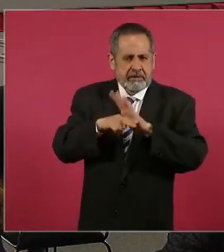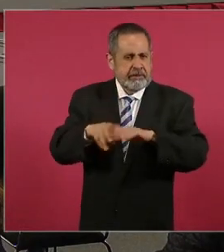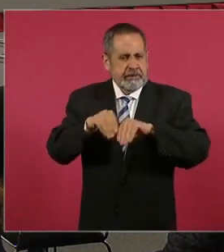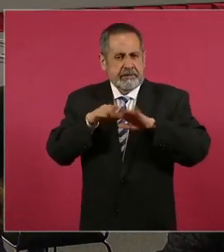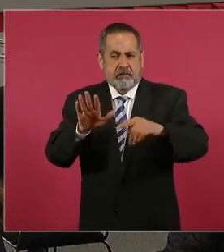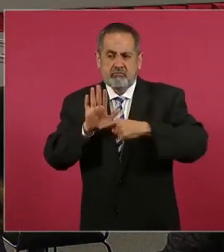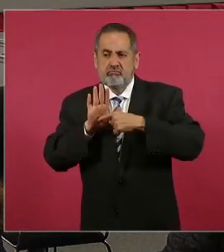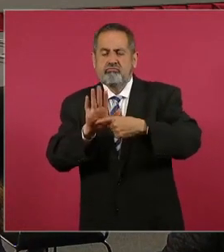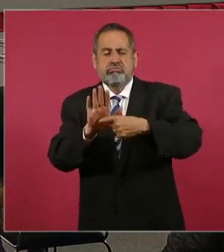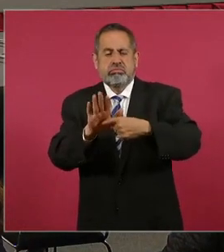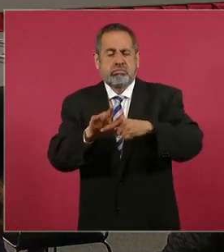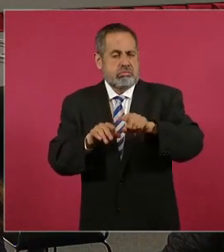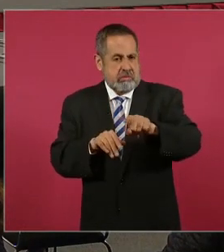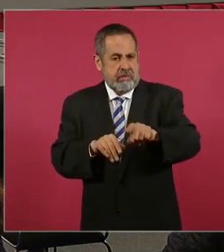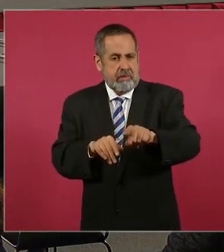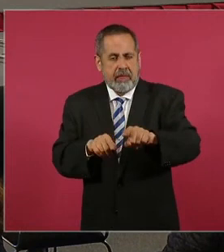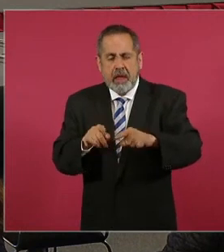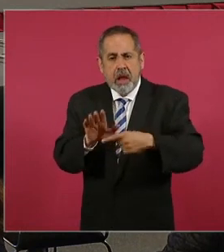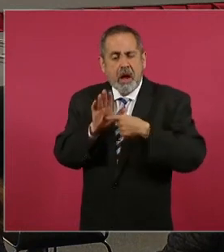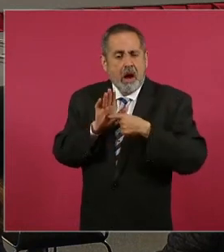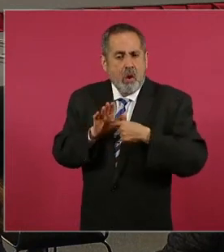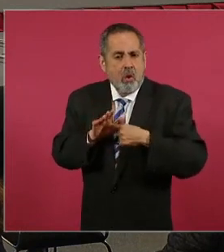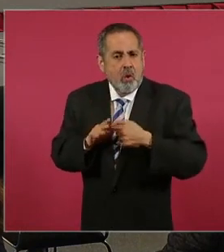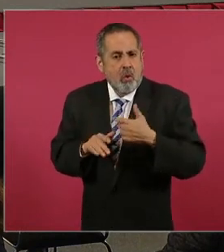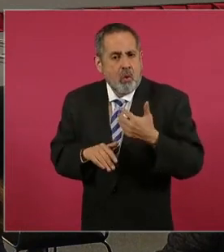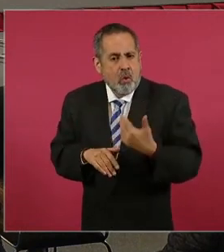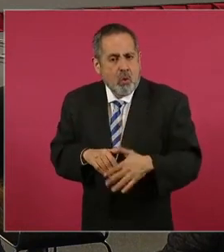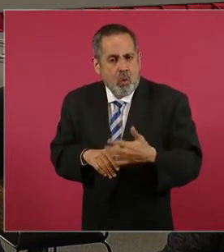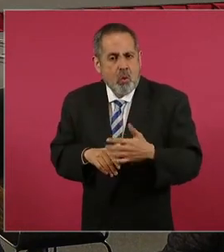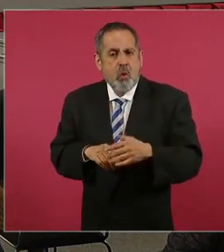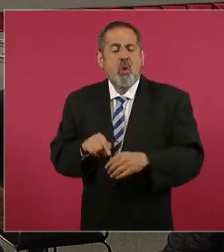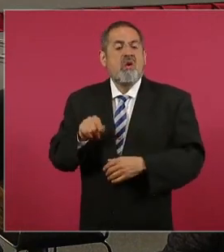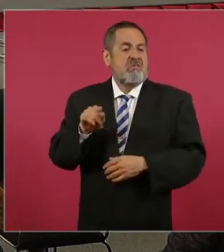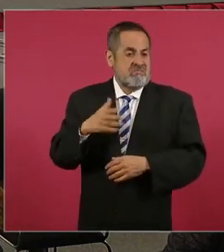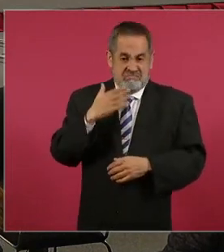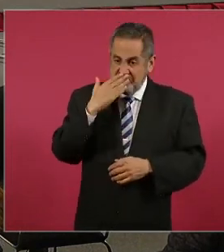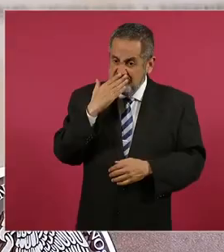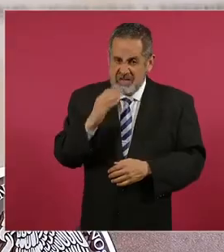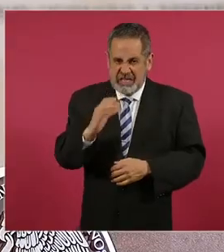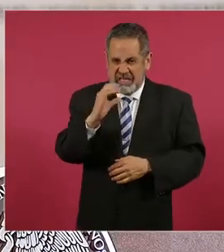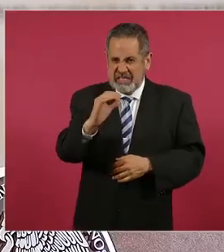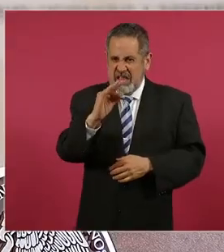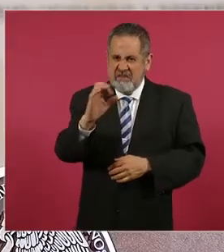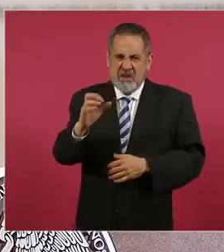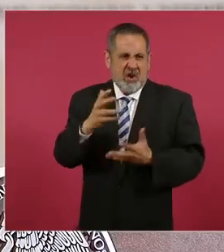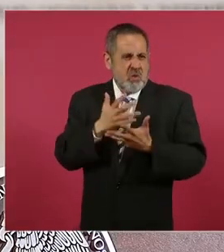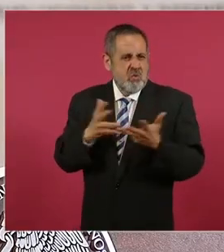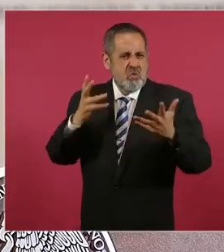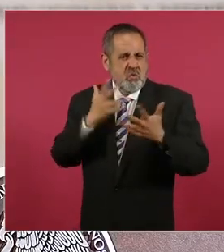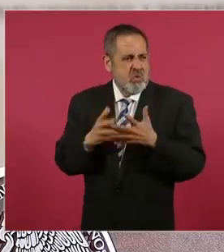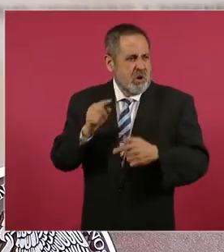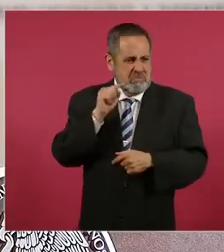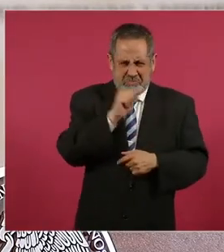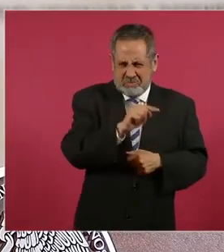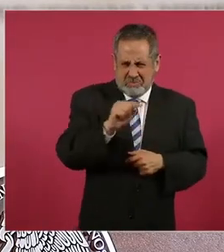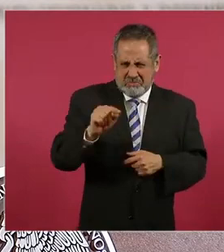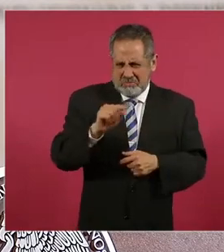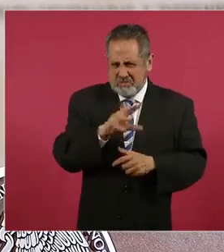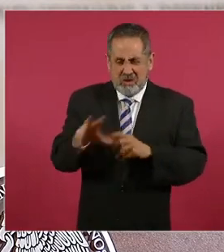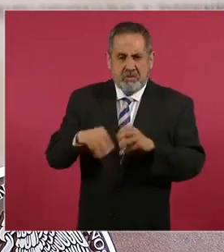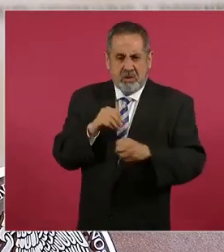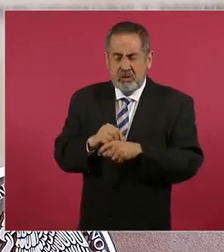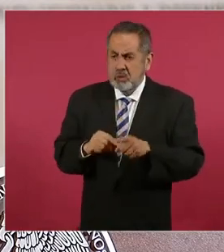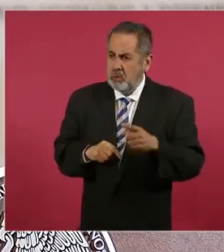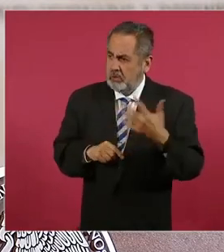un video que va a demostrar la dimensión, el tamaño de cada una de las plantas de la CFE.